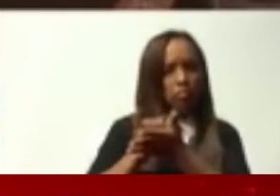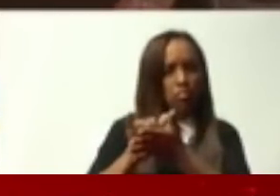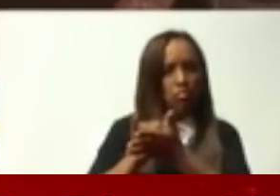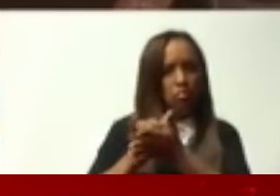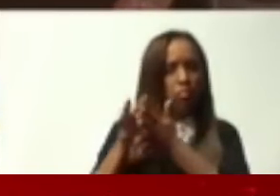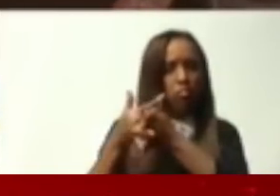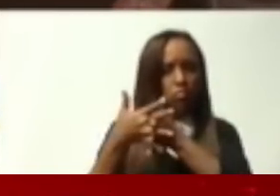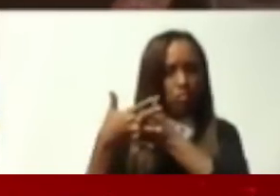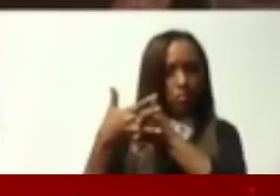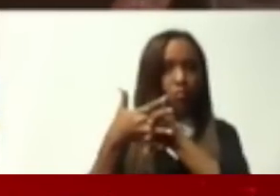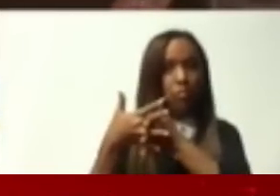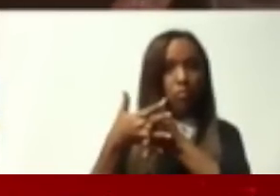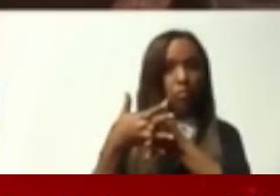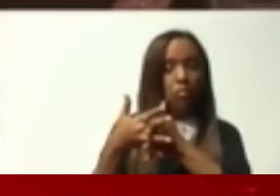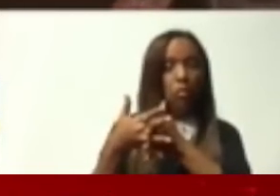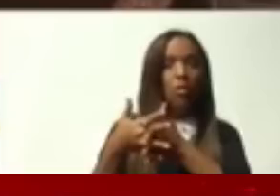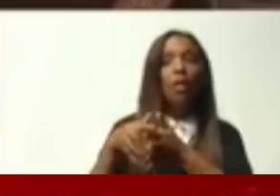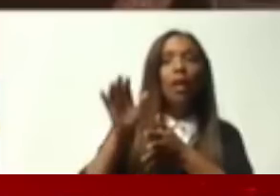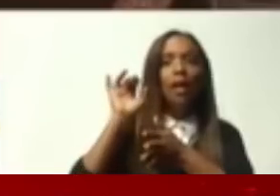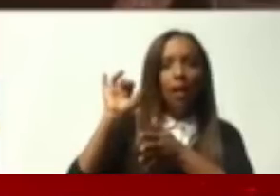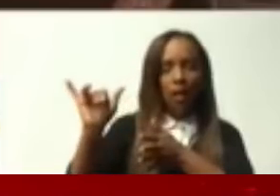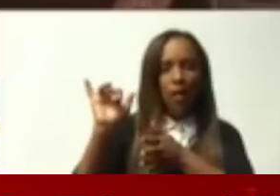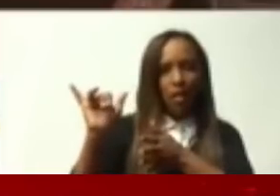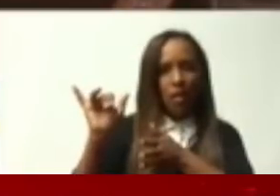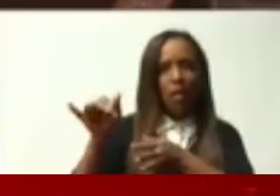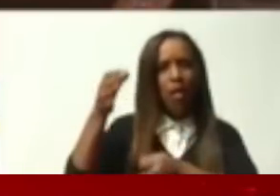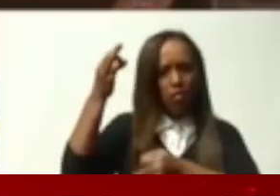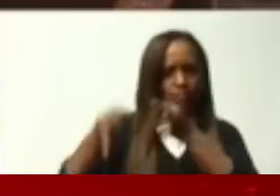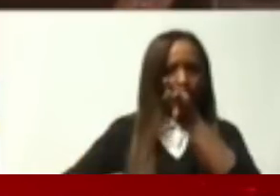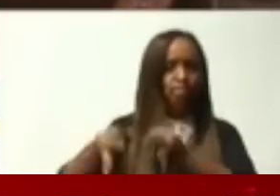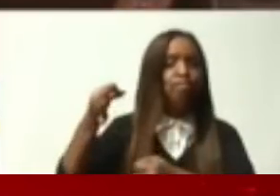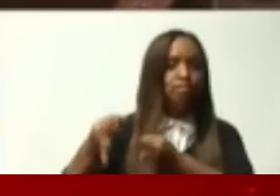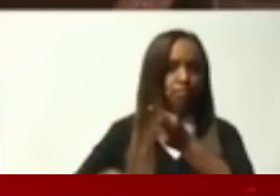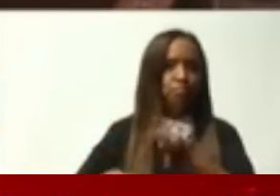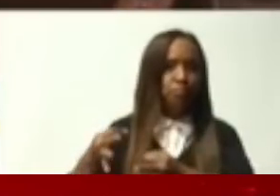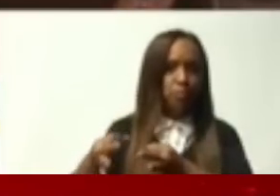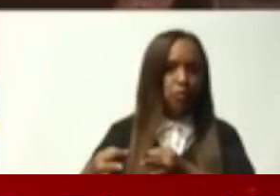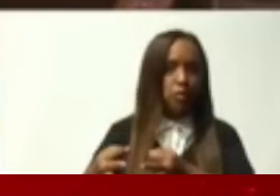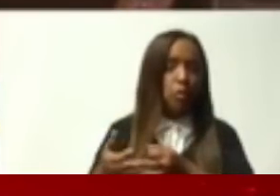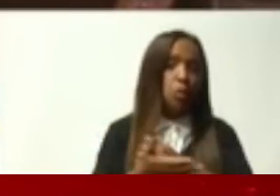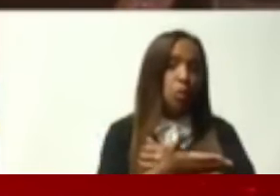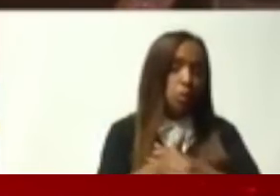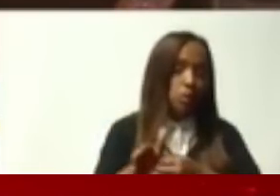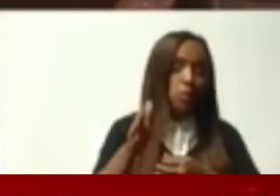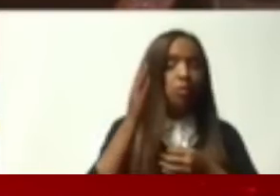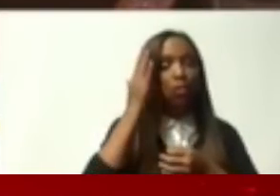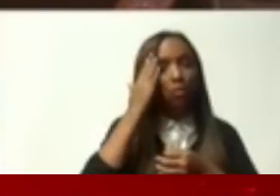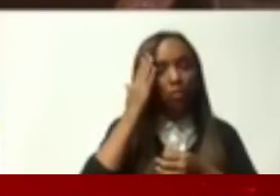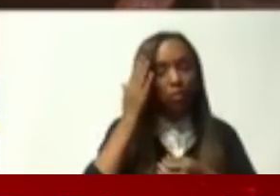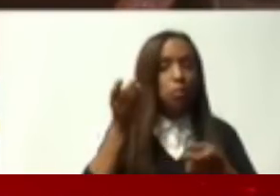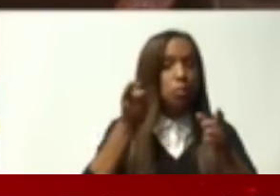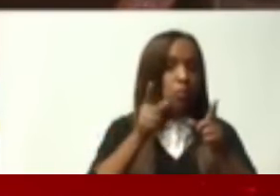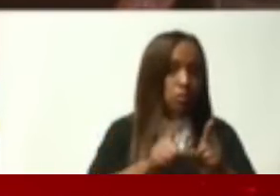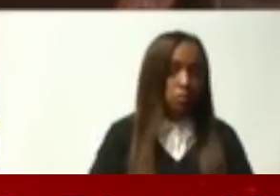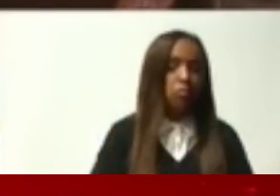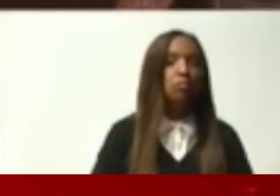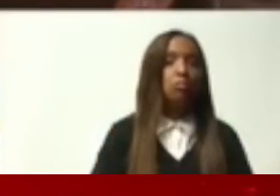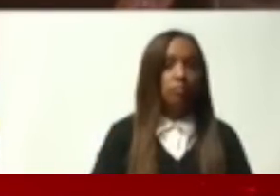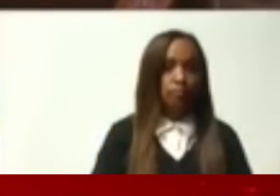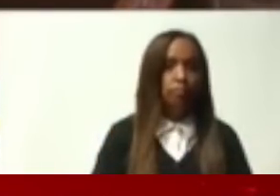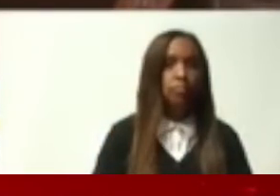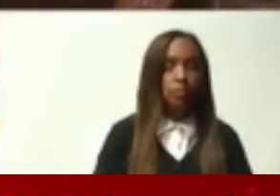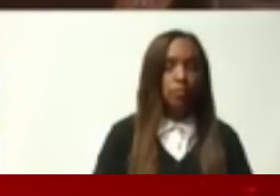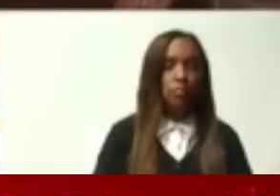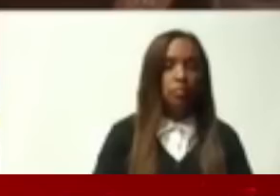América, que todo el mundo sabe lo que pasó y cómo pasó. Y